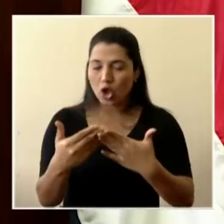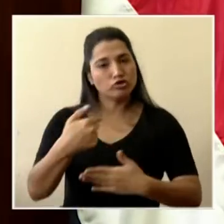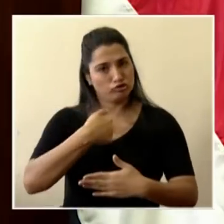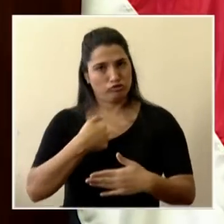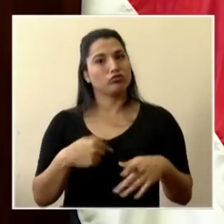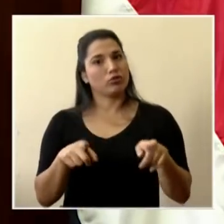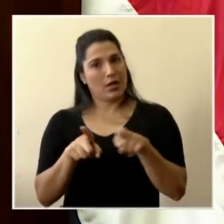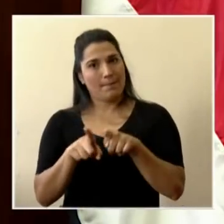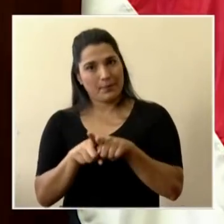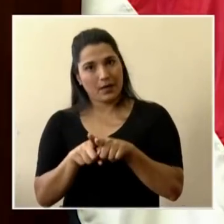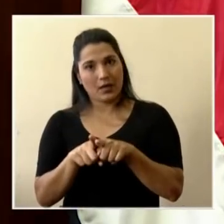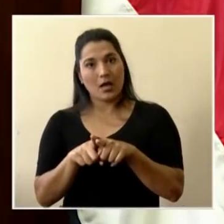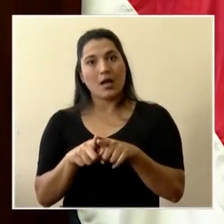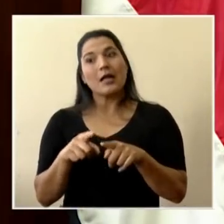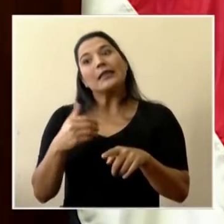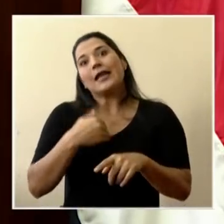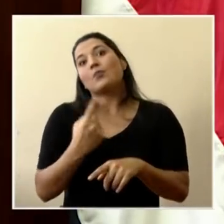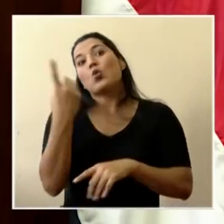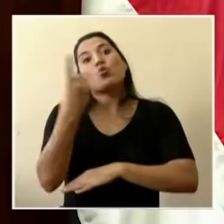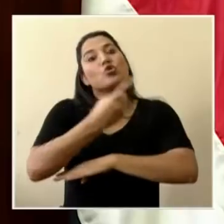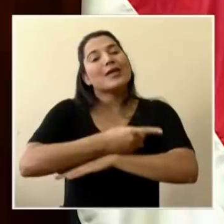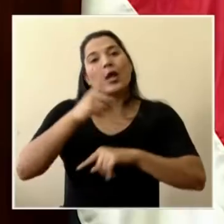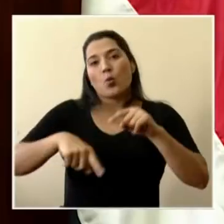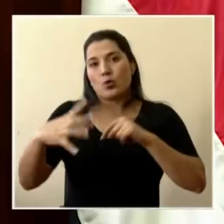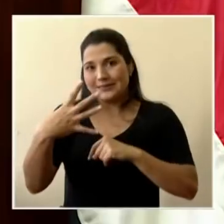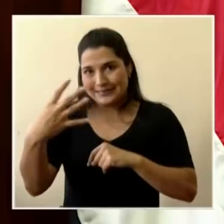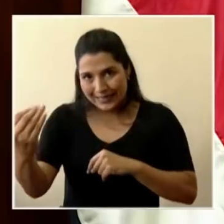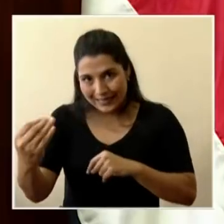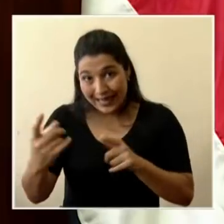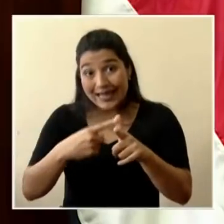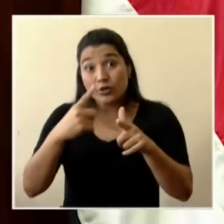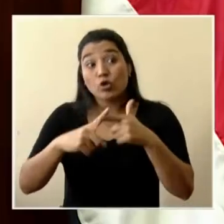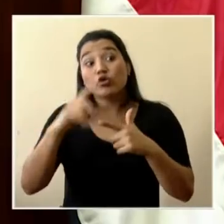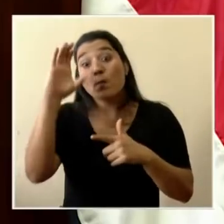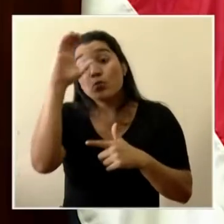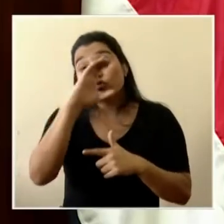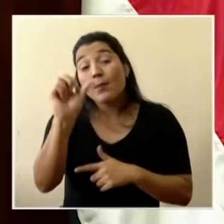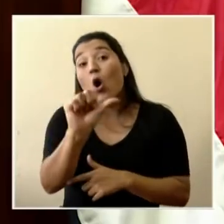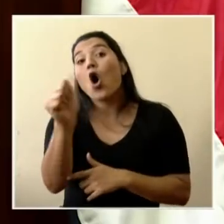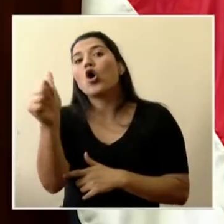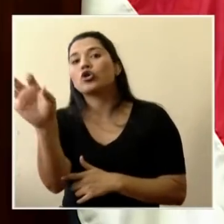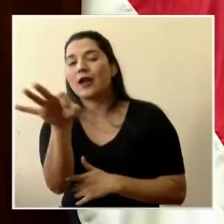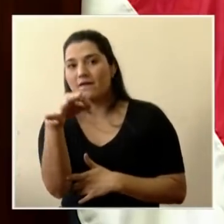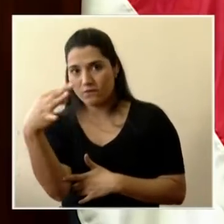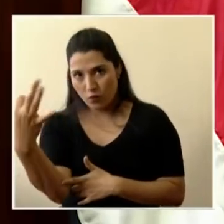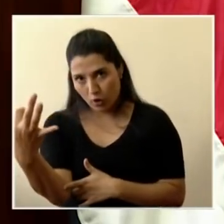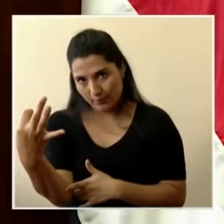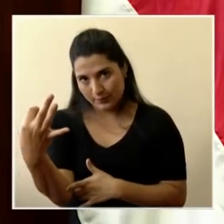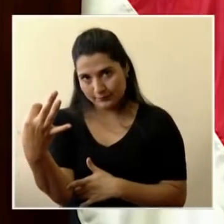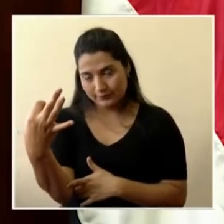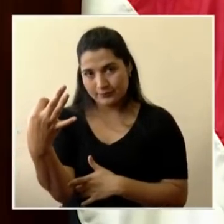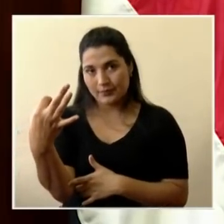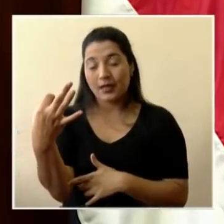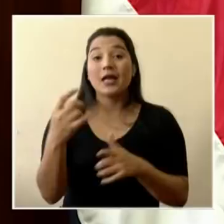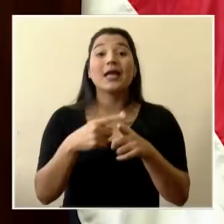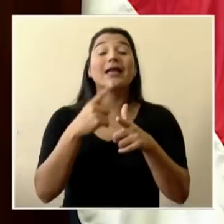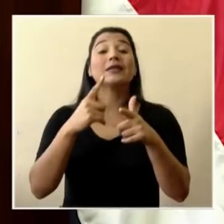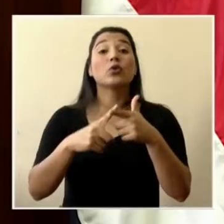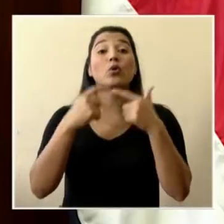hay un día que nuestro vehículo no circula y buscamos otra forma de circular. Entonces, solo se aplicaría para el tema